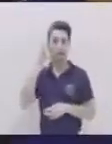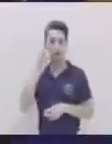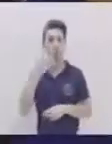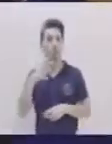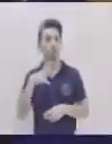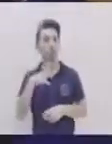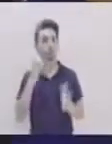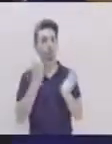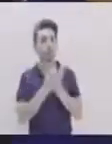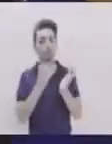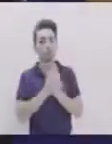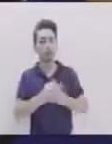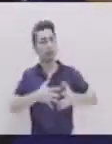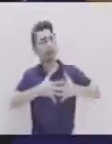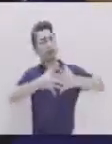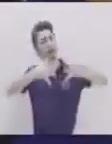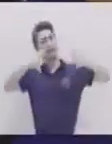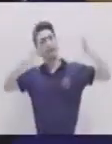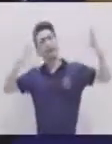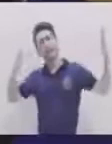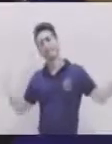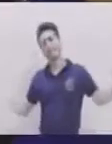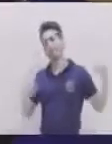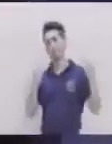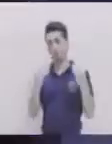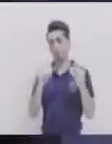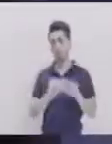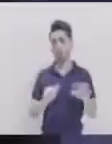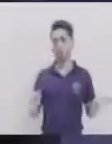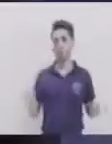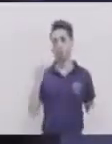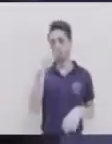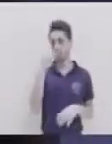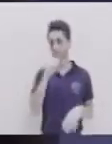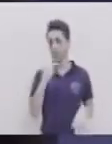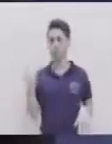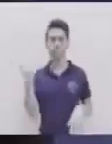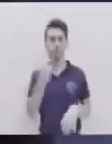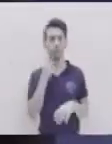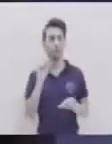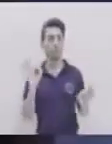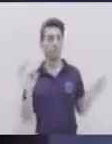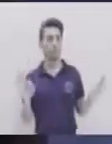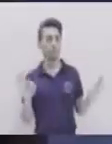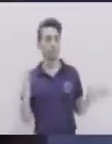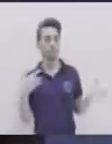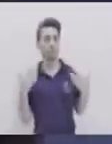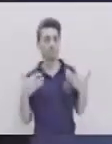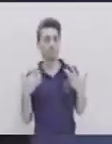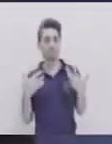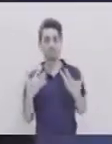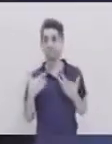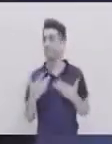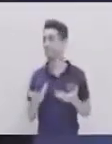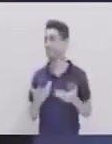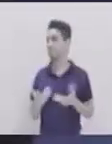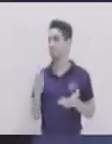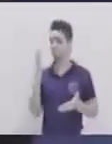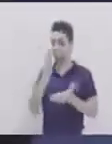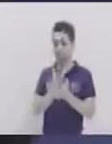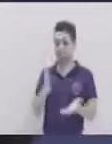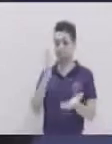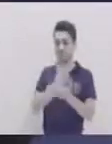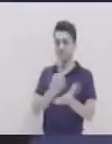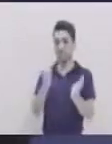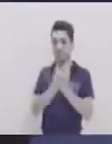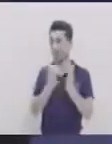había una escuela. Una escuela grande con muchos niños y niñas, donde todos se sentían muy bien y